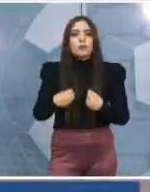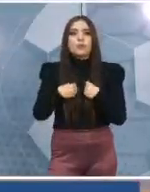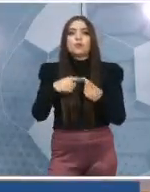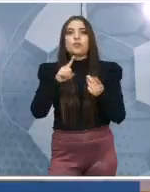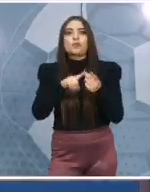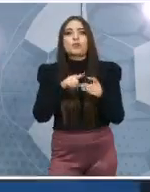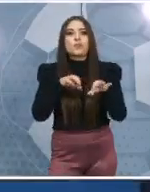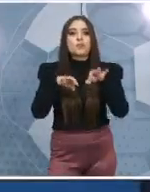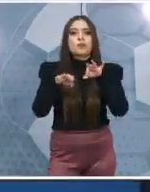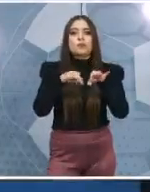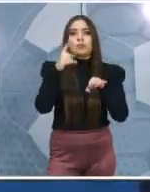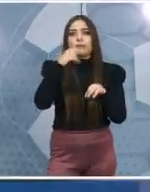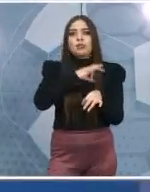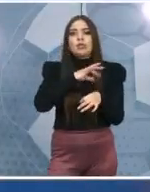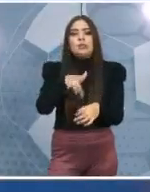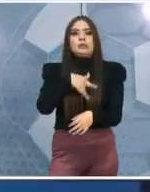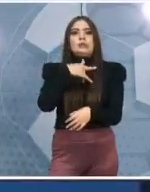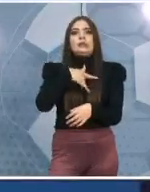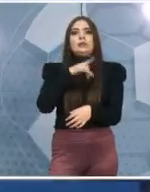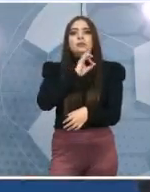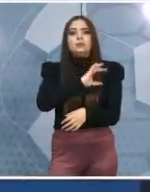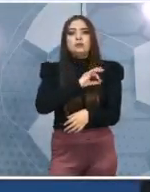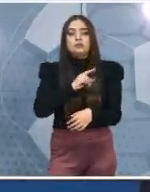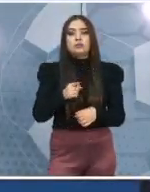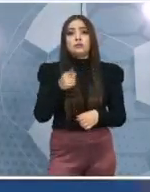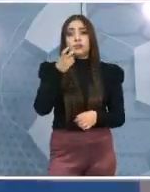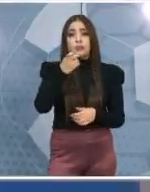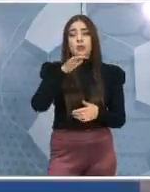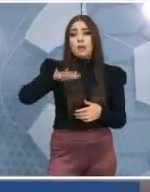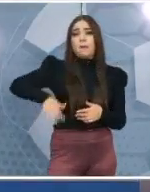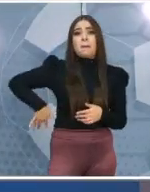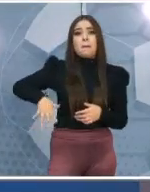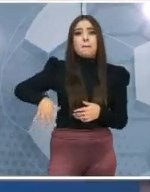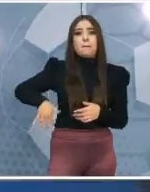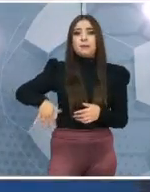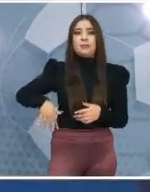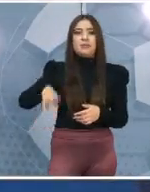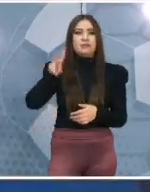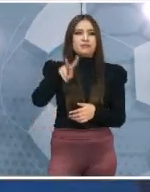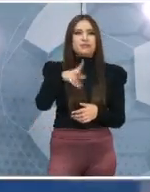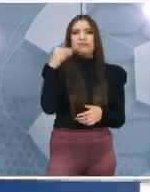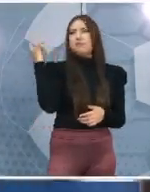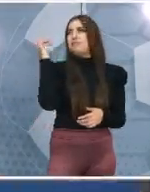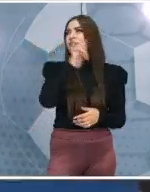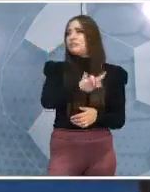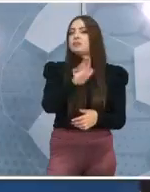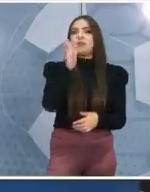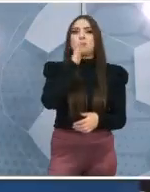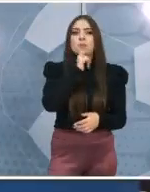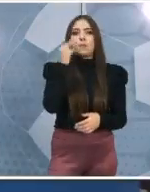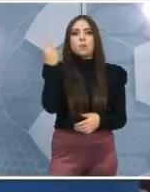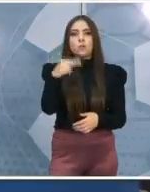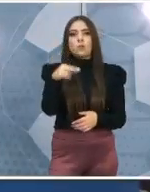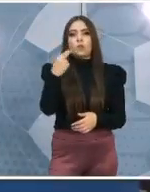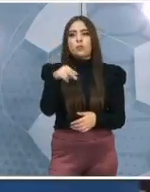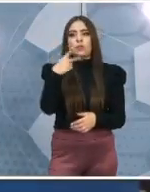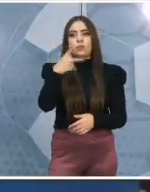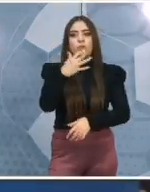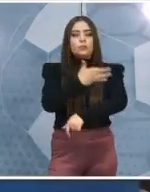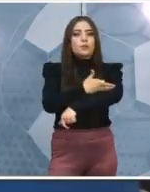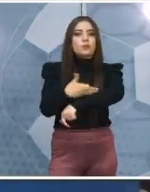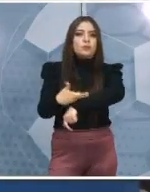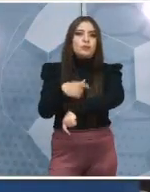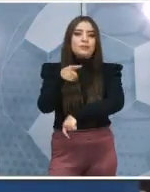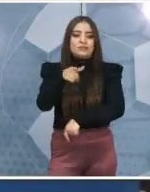miedo. Y el más reciente fue terrible. No puedo dar nombres porque la familia obviamente tiene miedo,